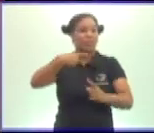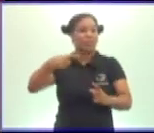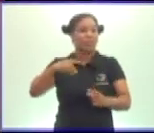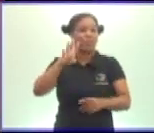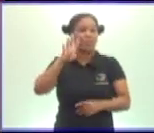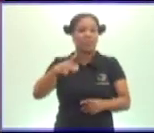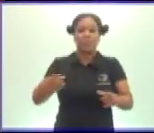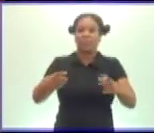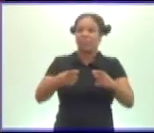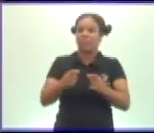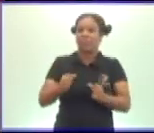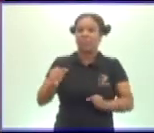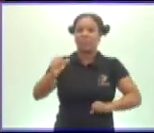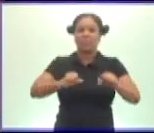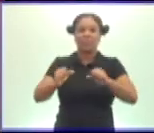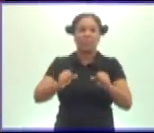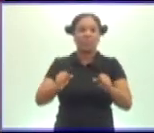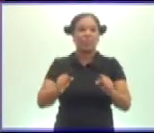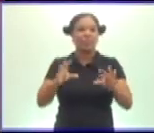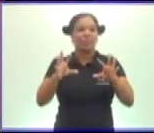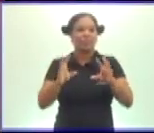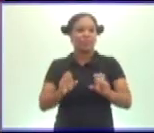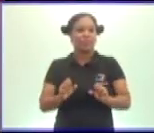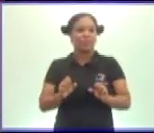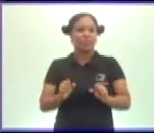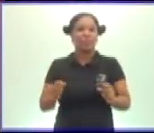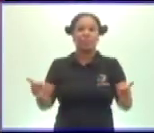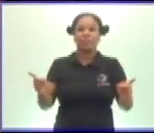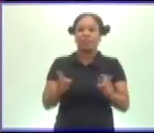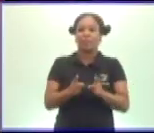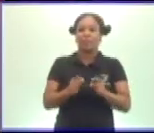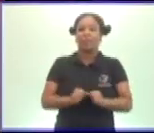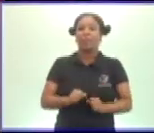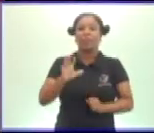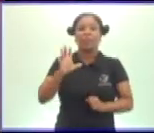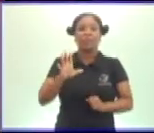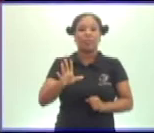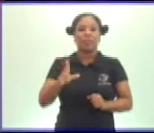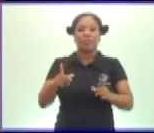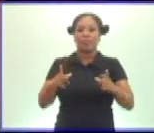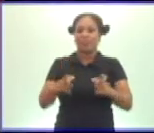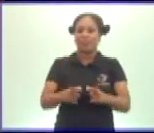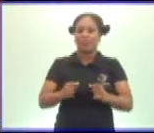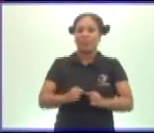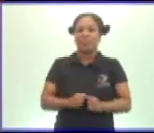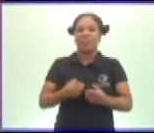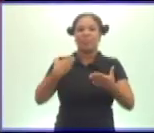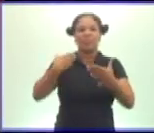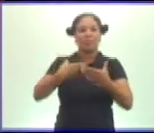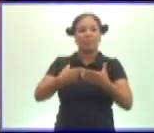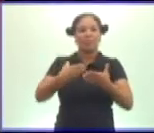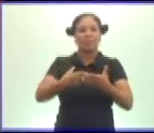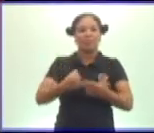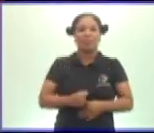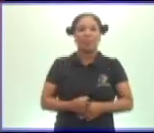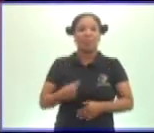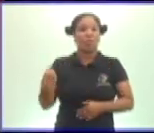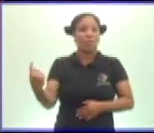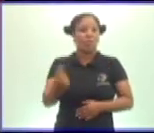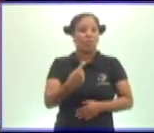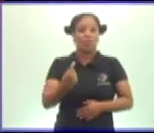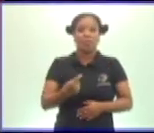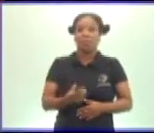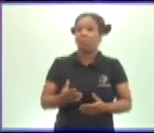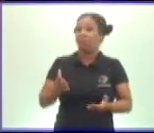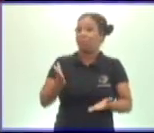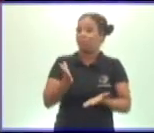unidad, reacciones de oxidación-reducción y la quinta unidad, los metales. Nosotros en el curso que vamos a